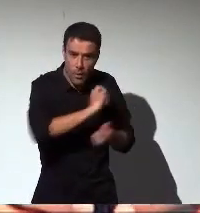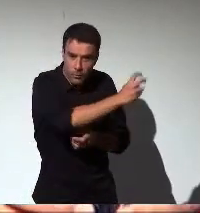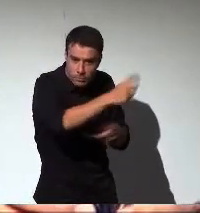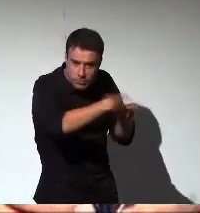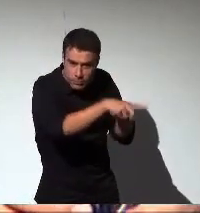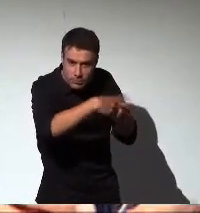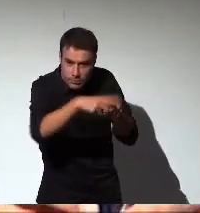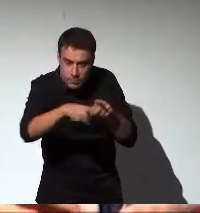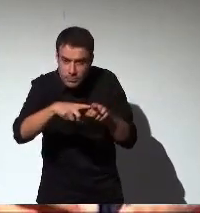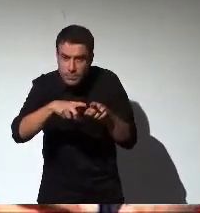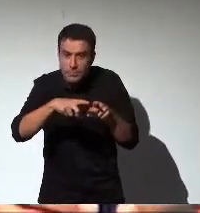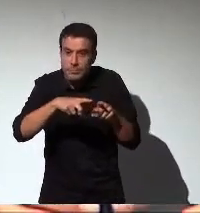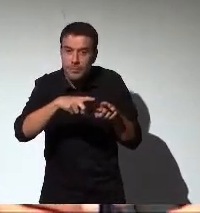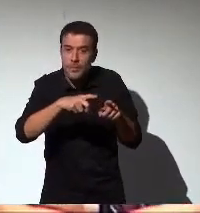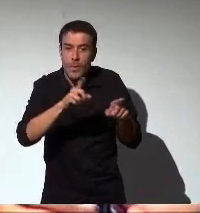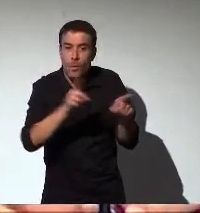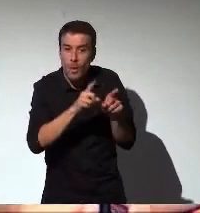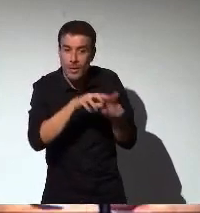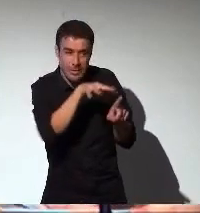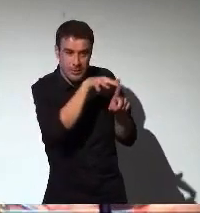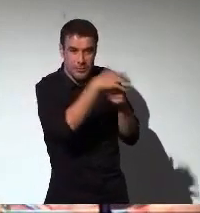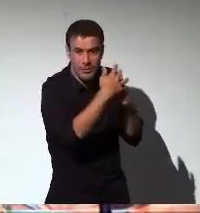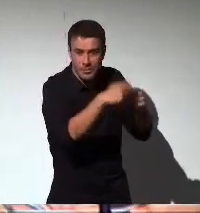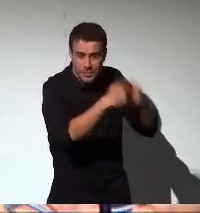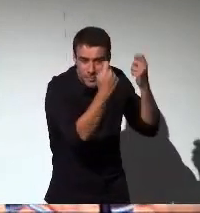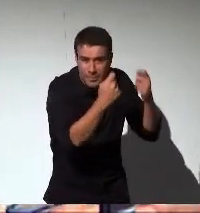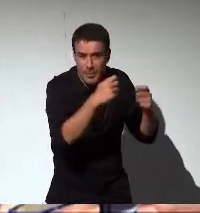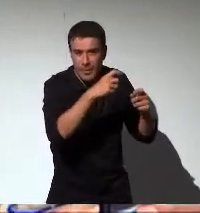para salvar brechas de oportunidades,